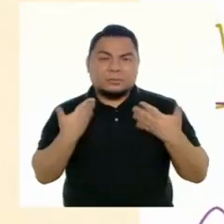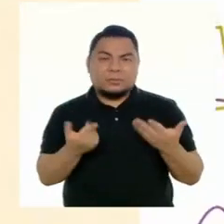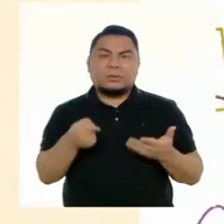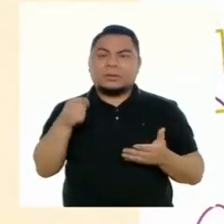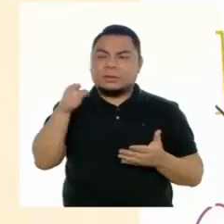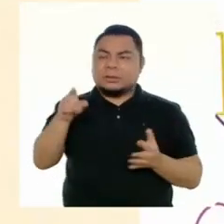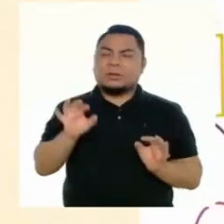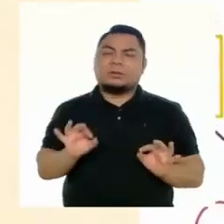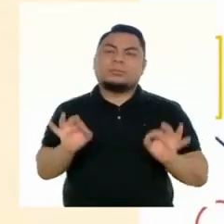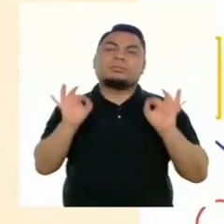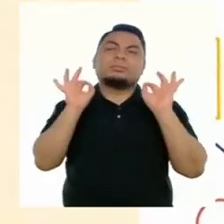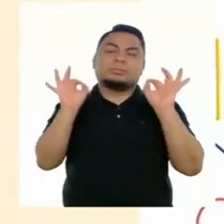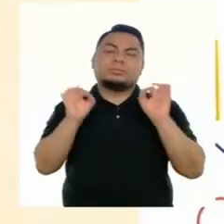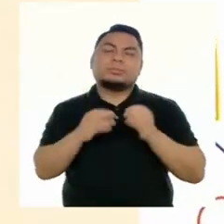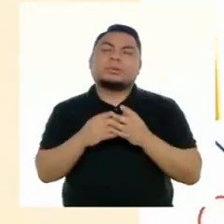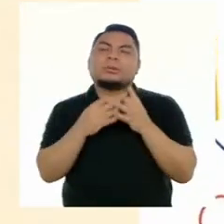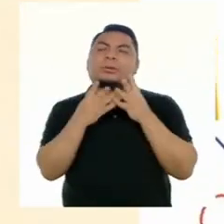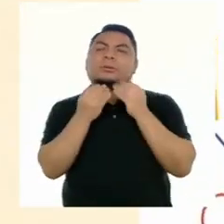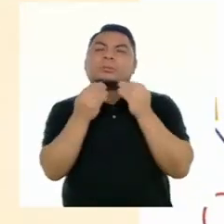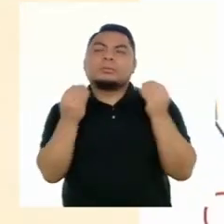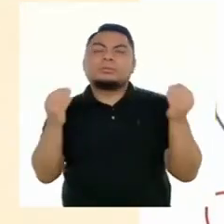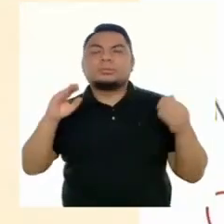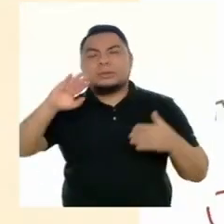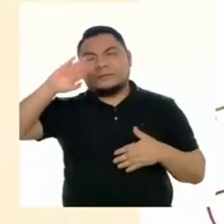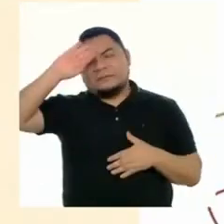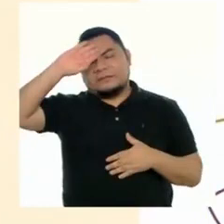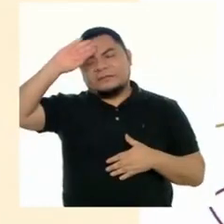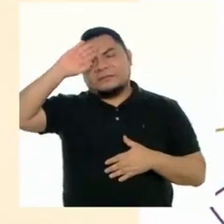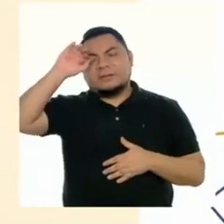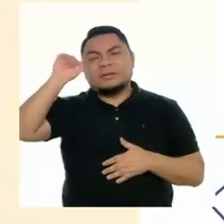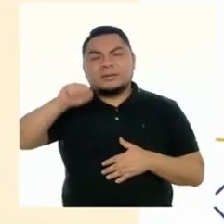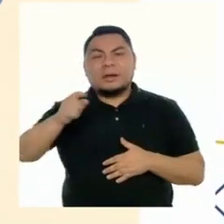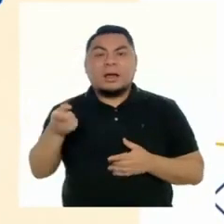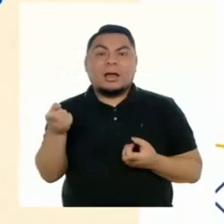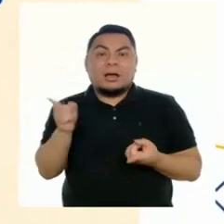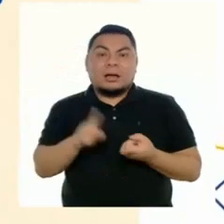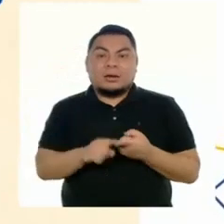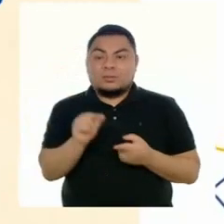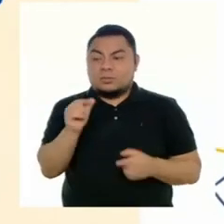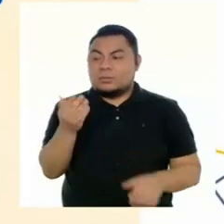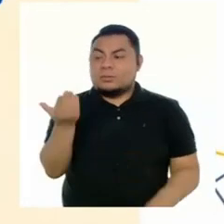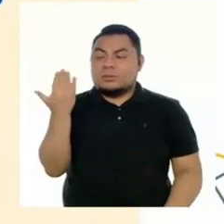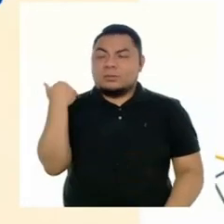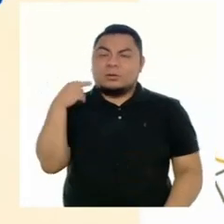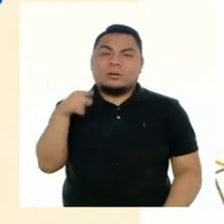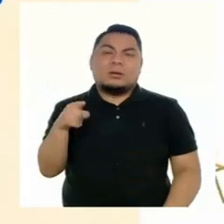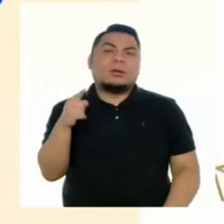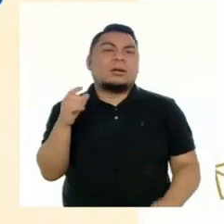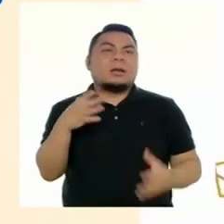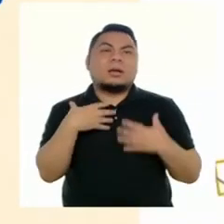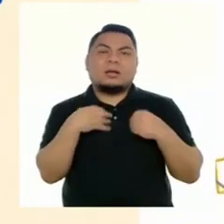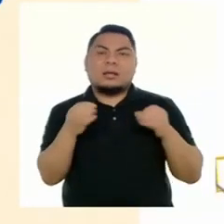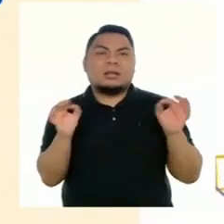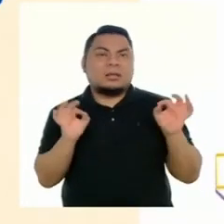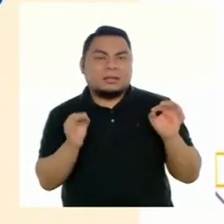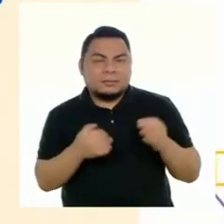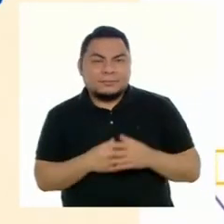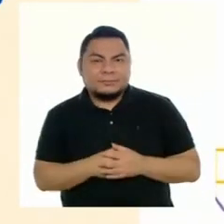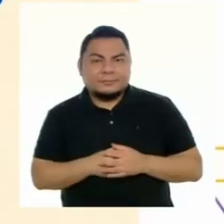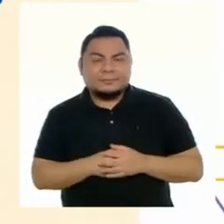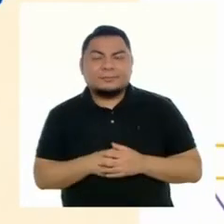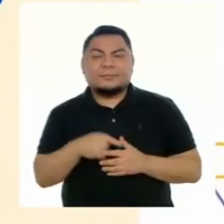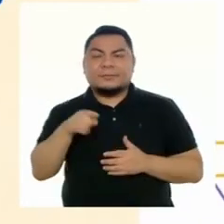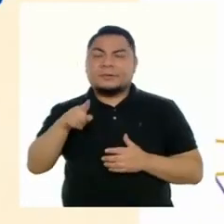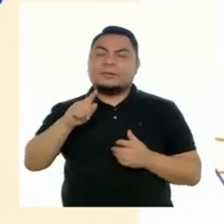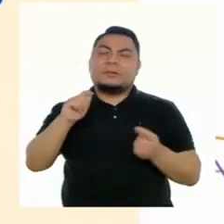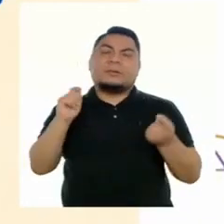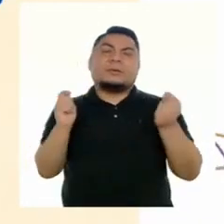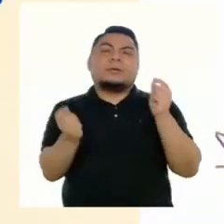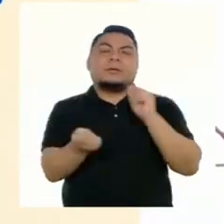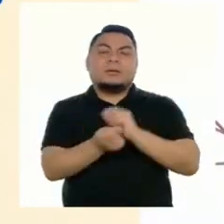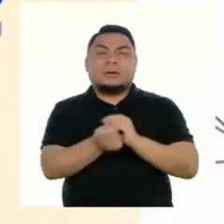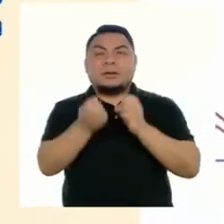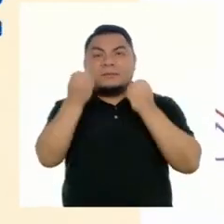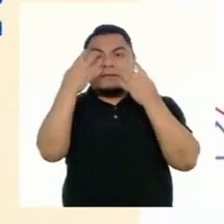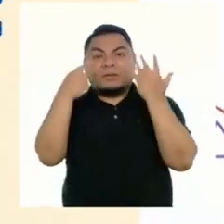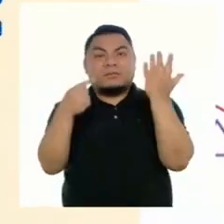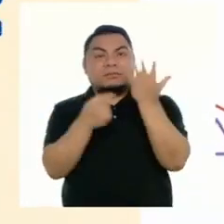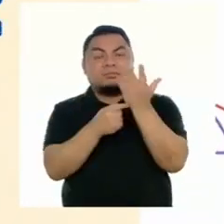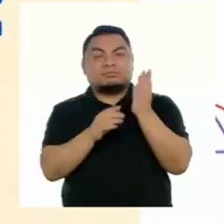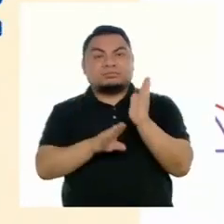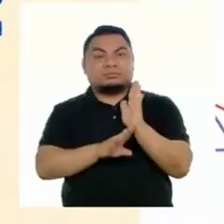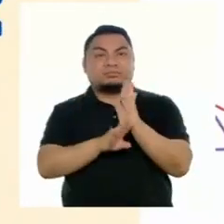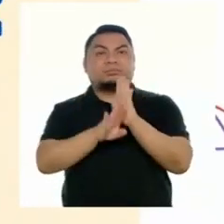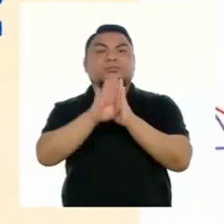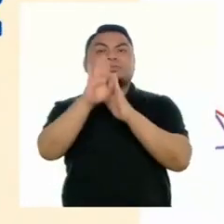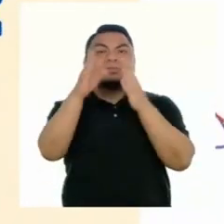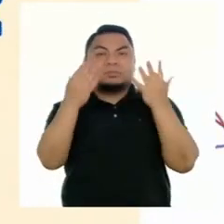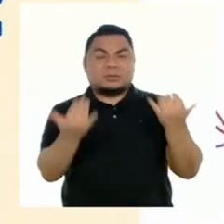tratar con éxito muchas enfermedades que hasta hace poco eran incurables. La revolución informática, por